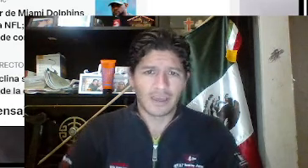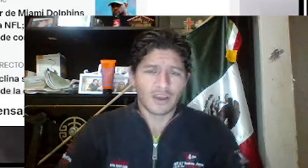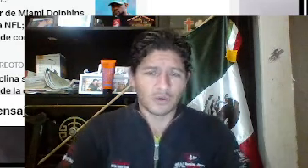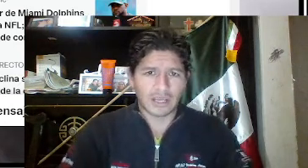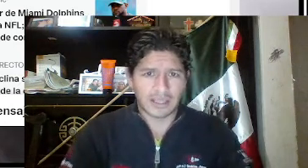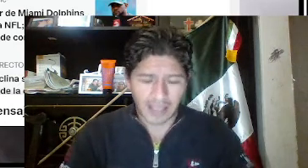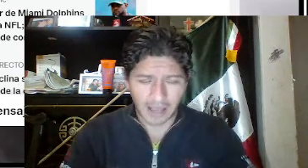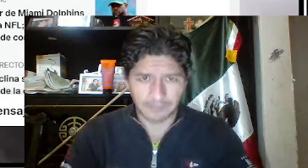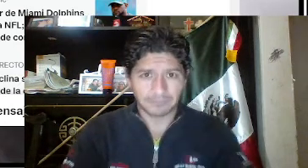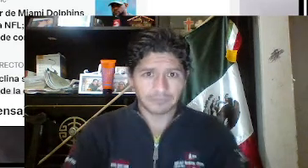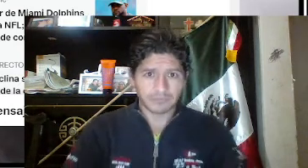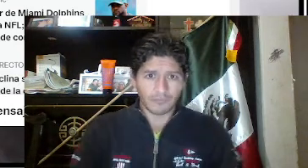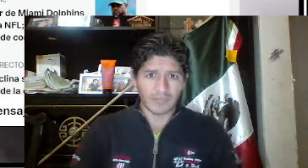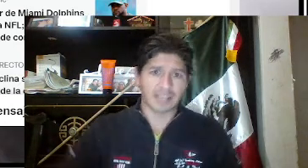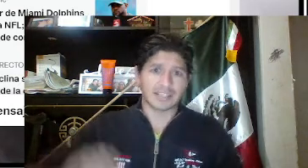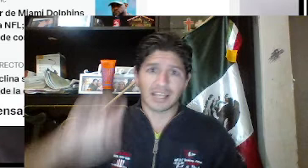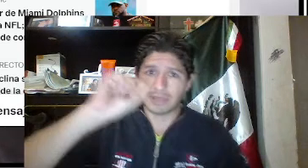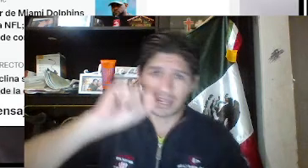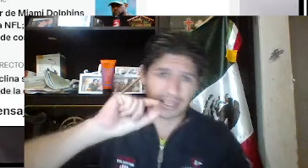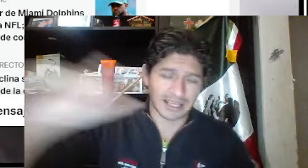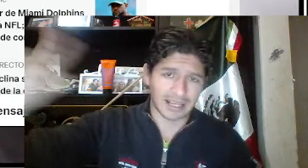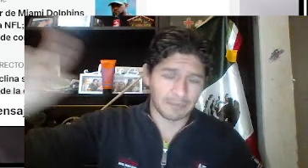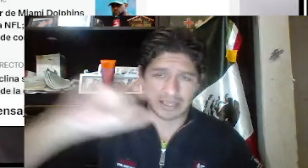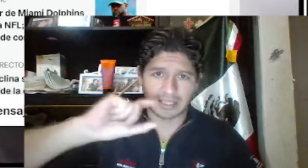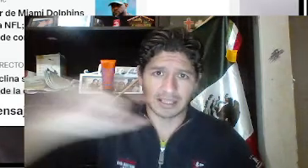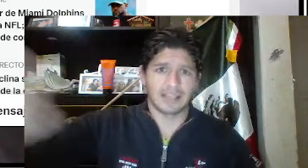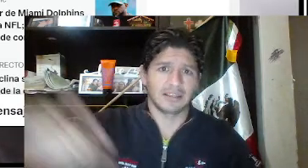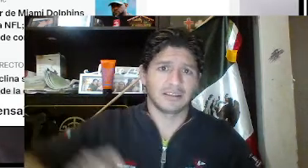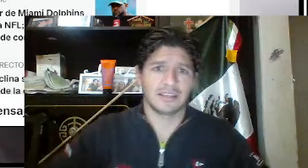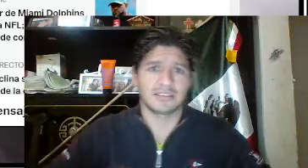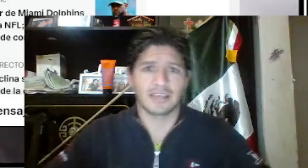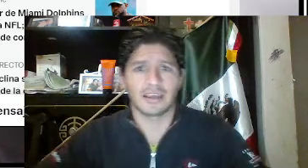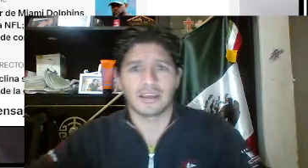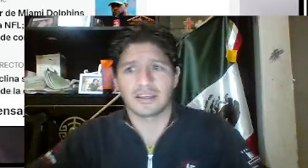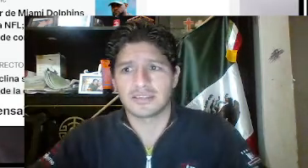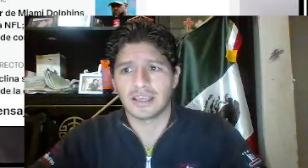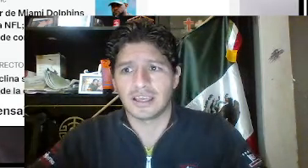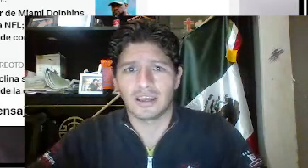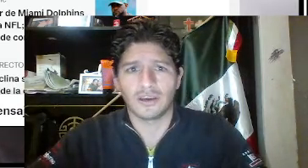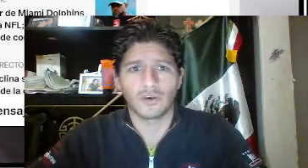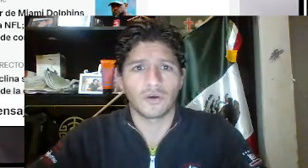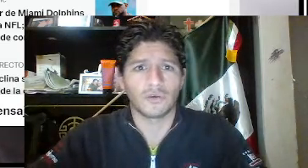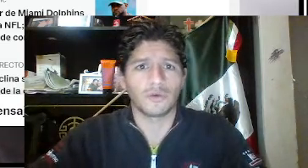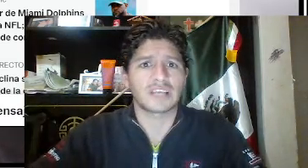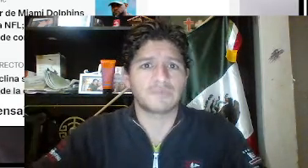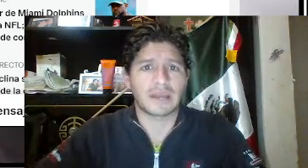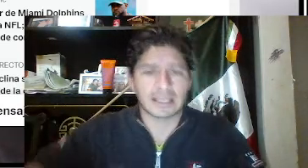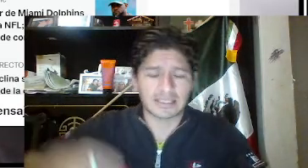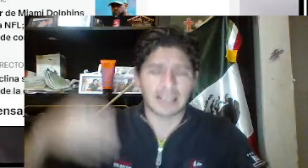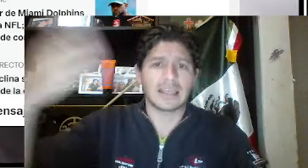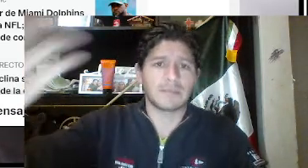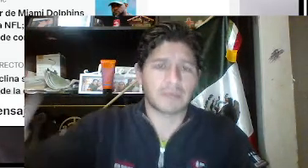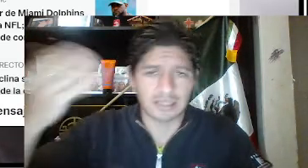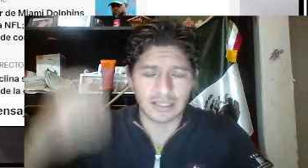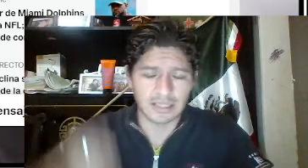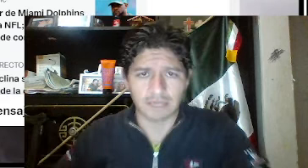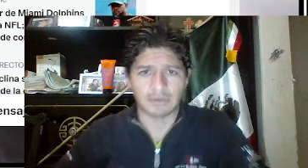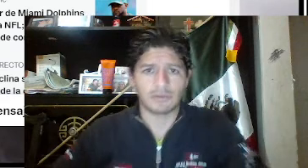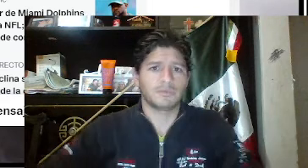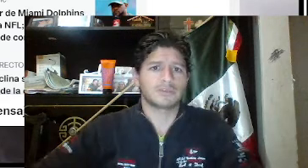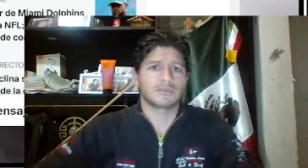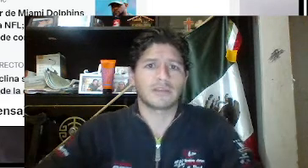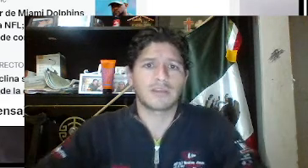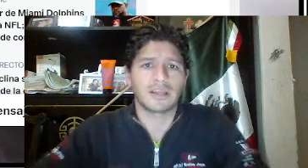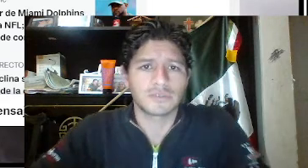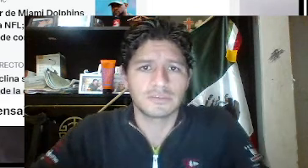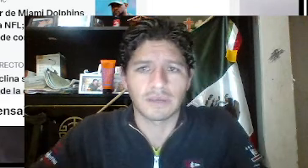persona jurídica, que se le debía de quitar la parte en donde dice o votas para que se quede el presidente Andrés Manuel